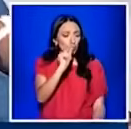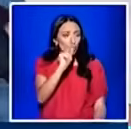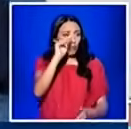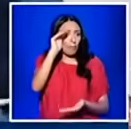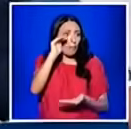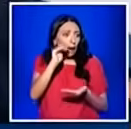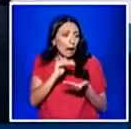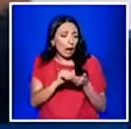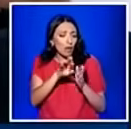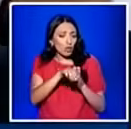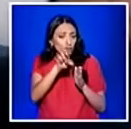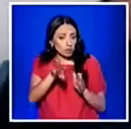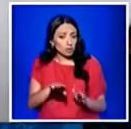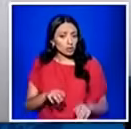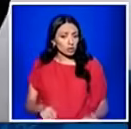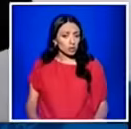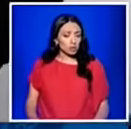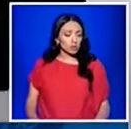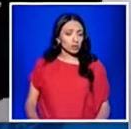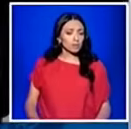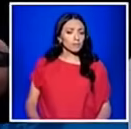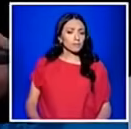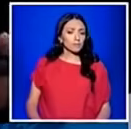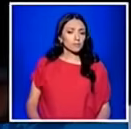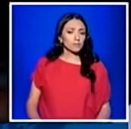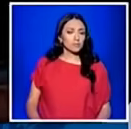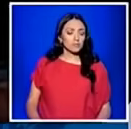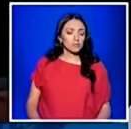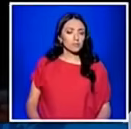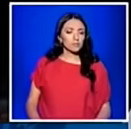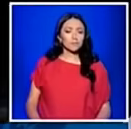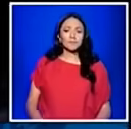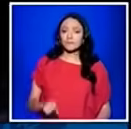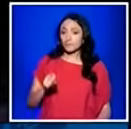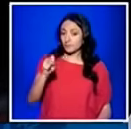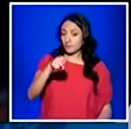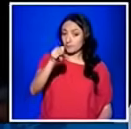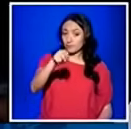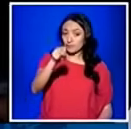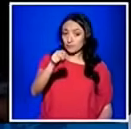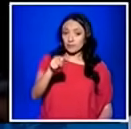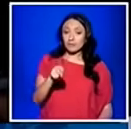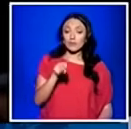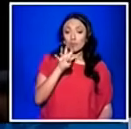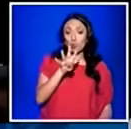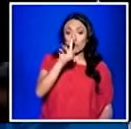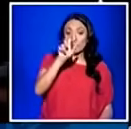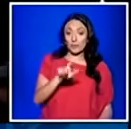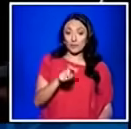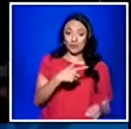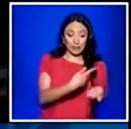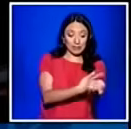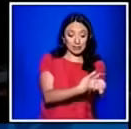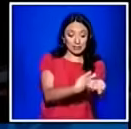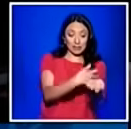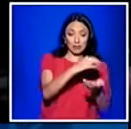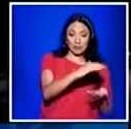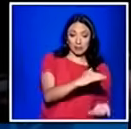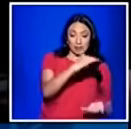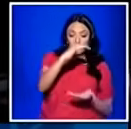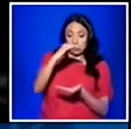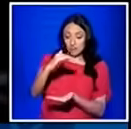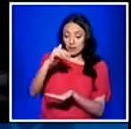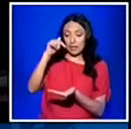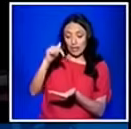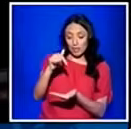donar sangre incluso puede salvar la vida a unas 3 personas, incluso si lo necesitan. Sí, de hecho, 4 personas. De la sangre aparecen